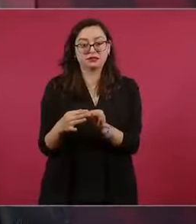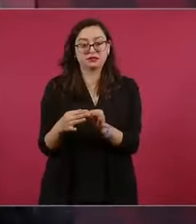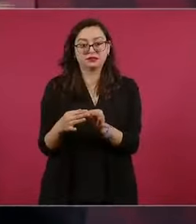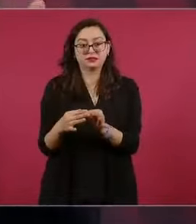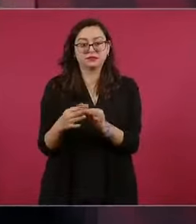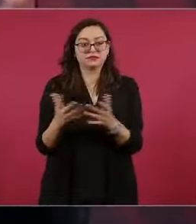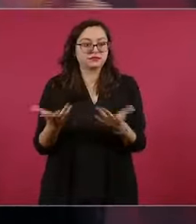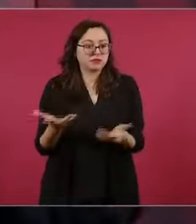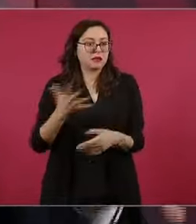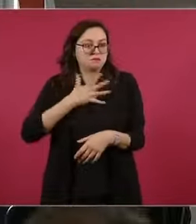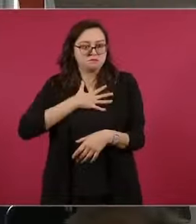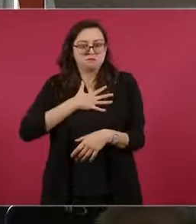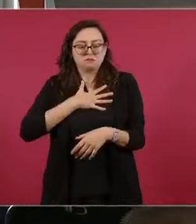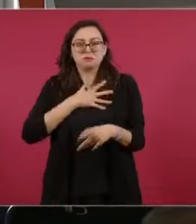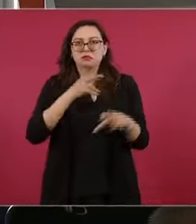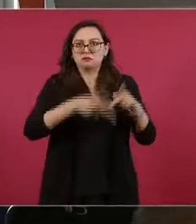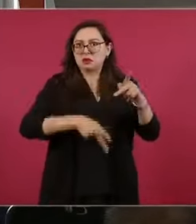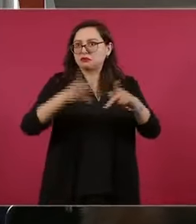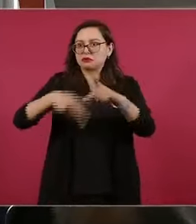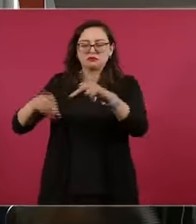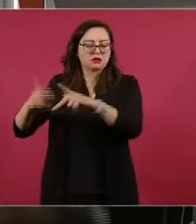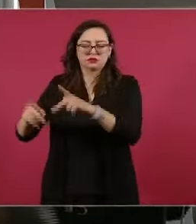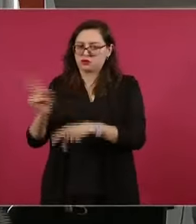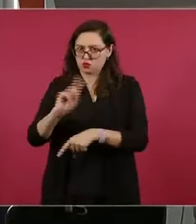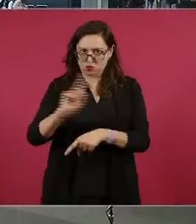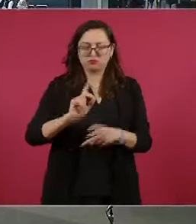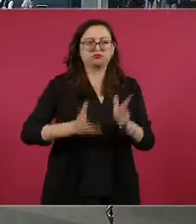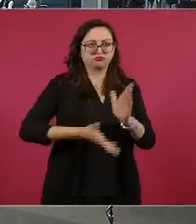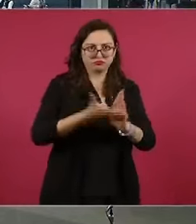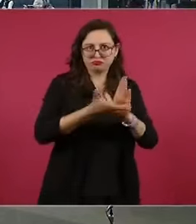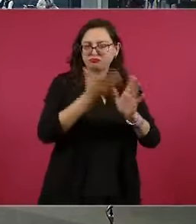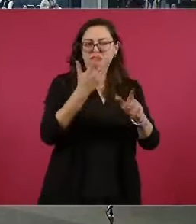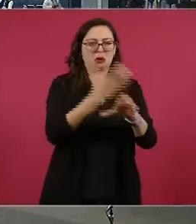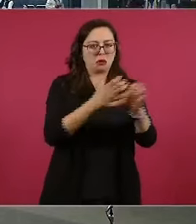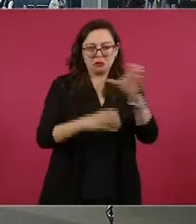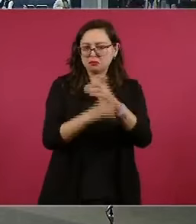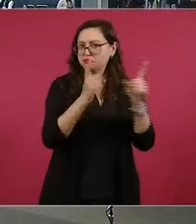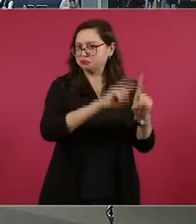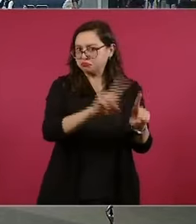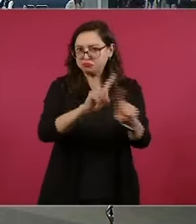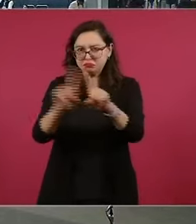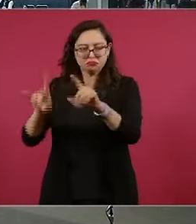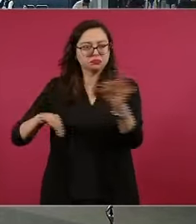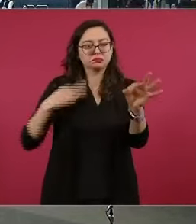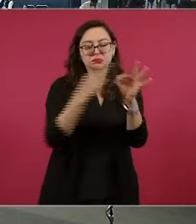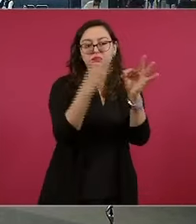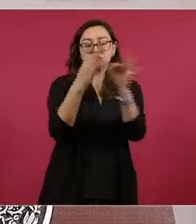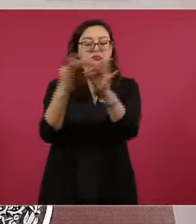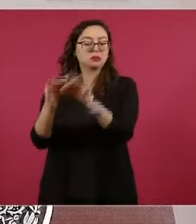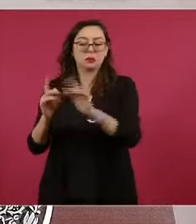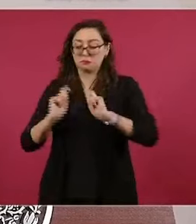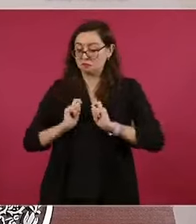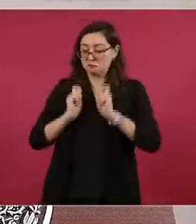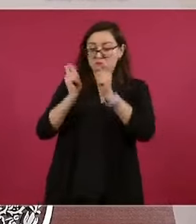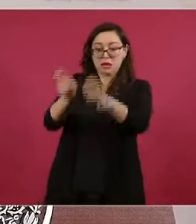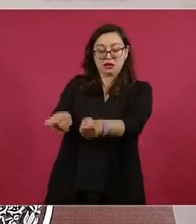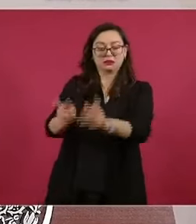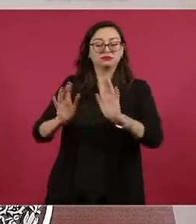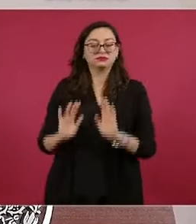lo que quede pendiente y la transición. Pero ya falta poco.